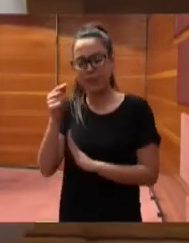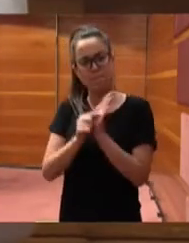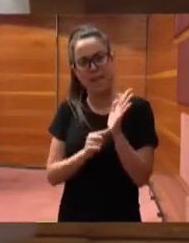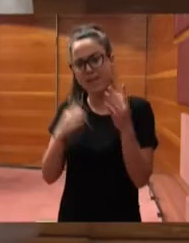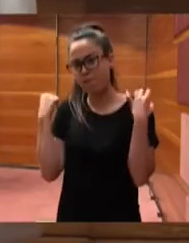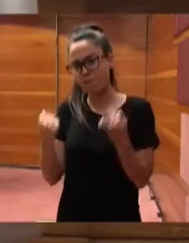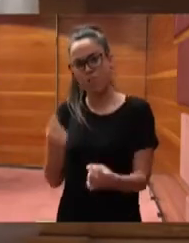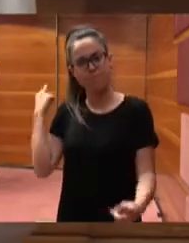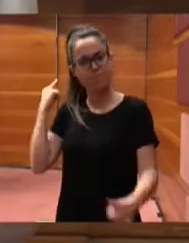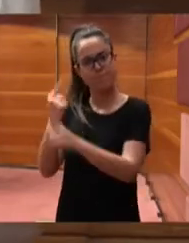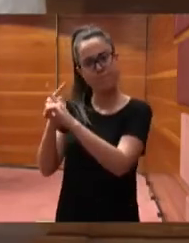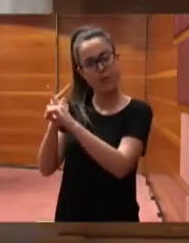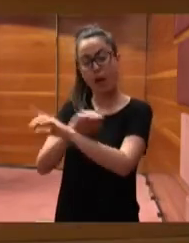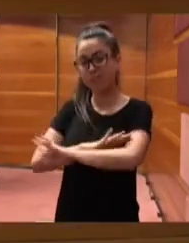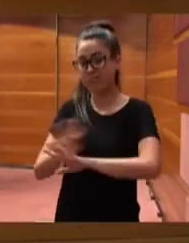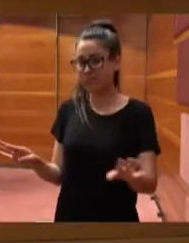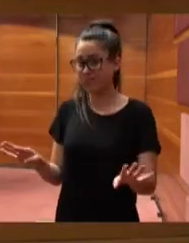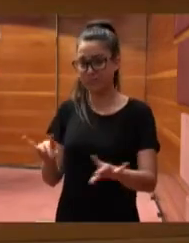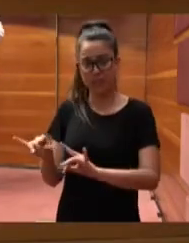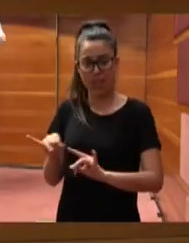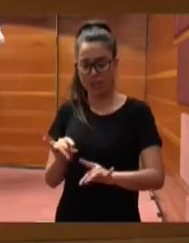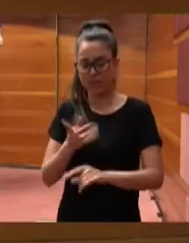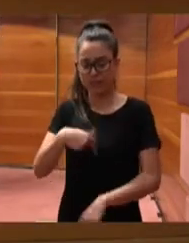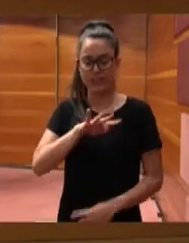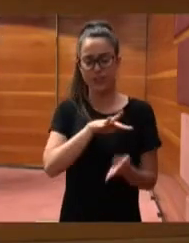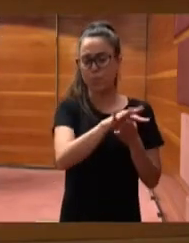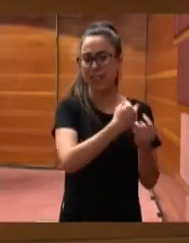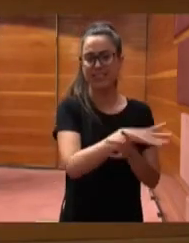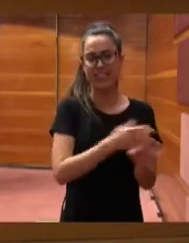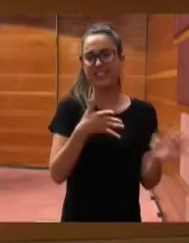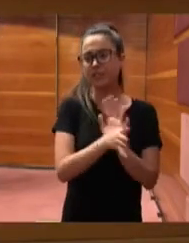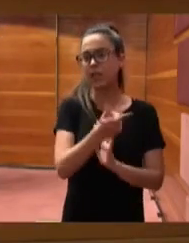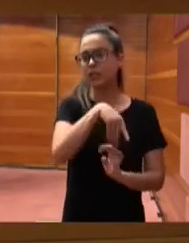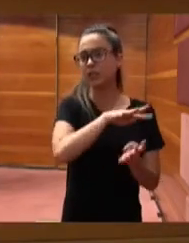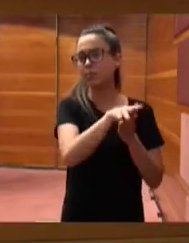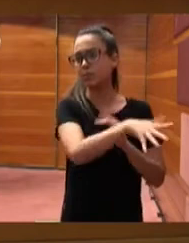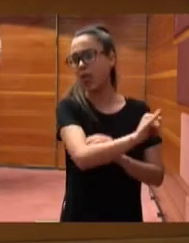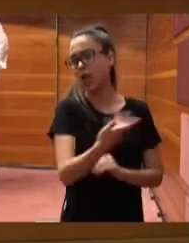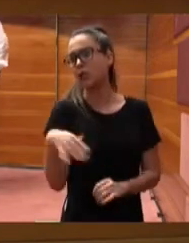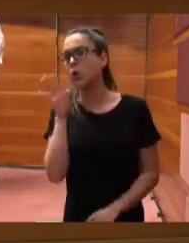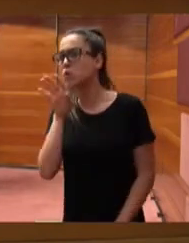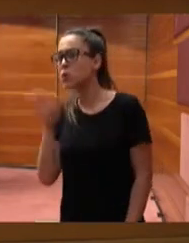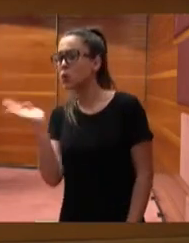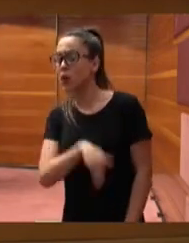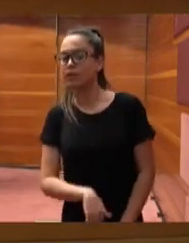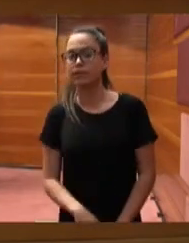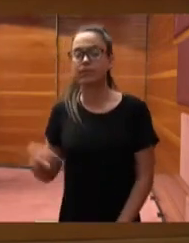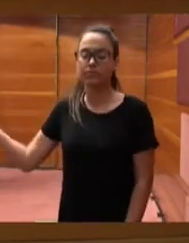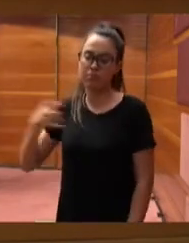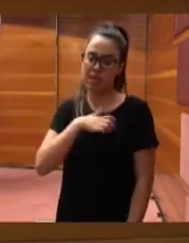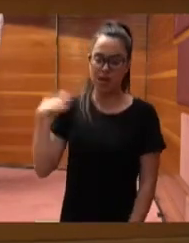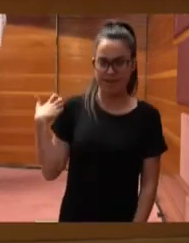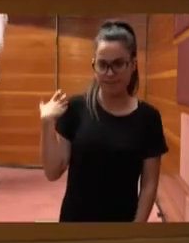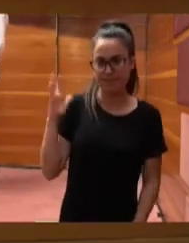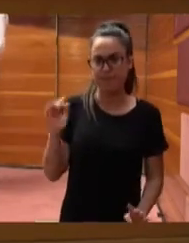o no consigues nada. Y me parece una especie de fantasía decir, bueno, como ya somos transparentes, ya no va a haber corrupción. No funciona. Me da no. mucha rabia el que se pone